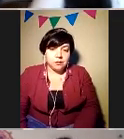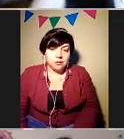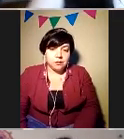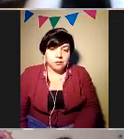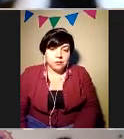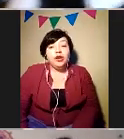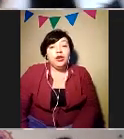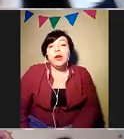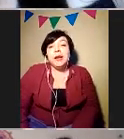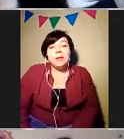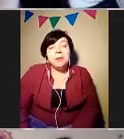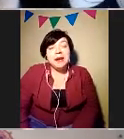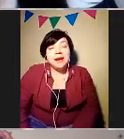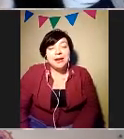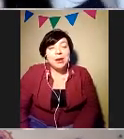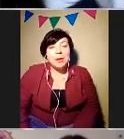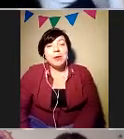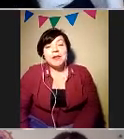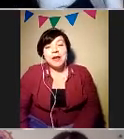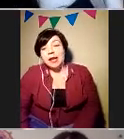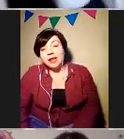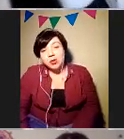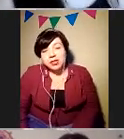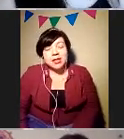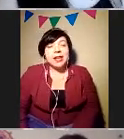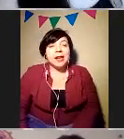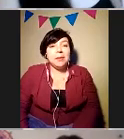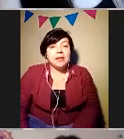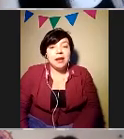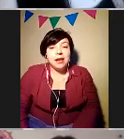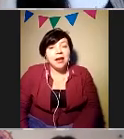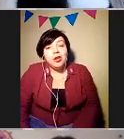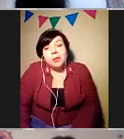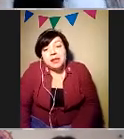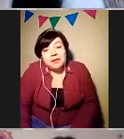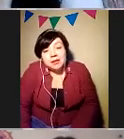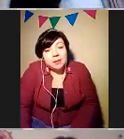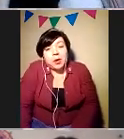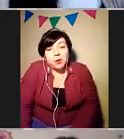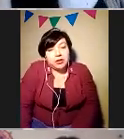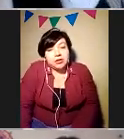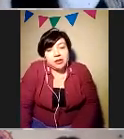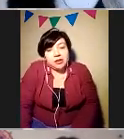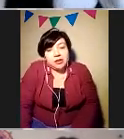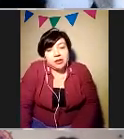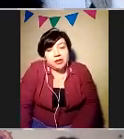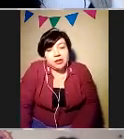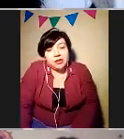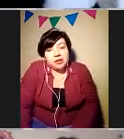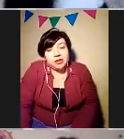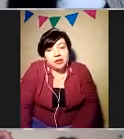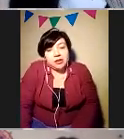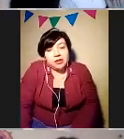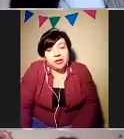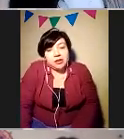normativas de trabajo. Claro, no en el mismo nivel que ellos. En Chile claramente hay normativas, tenemos algunos derechos